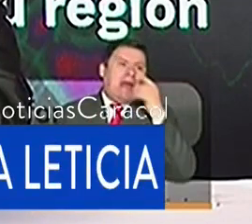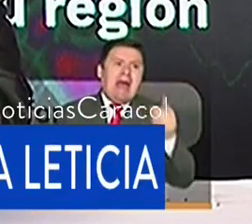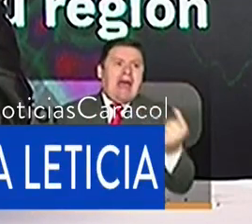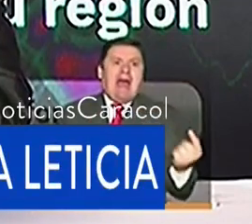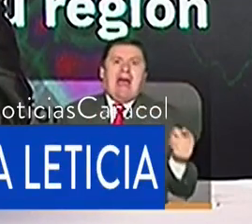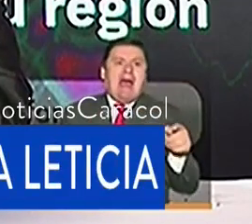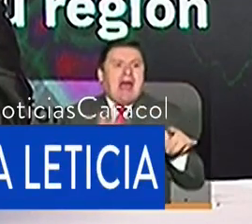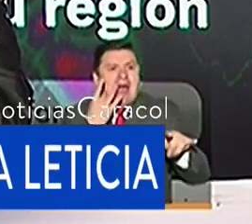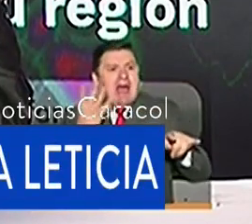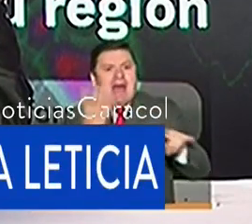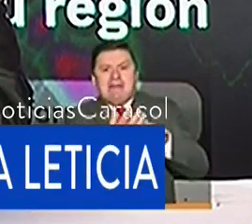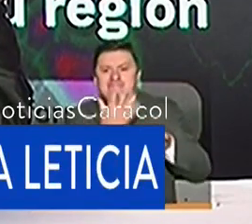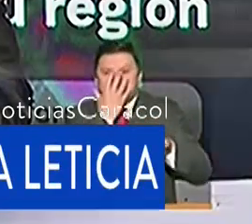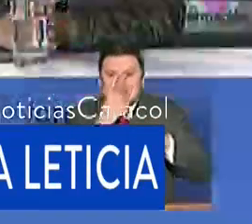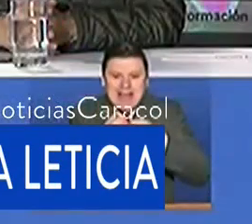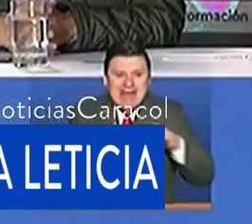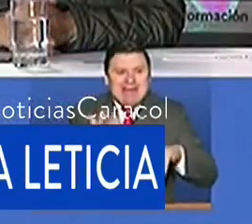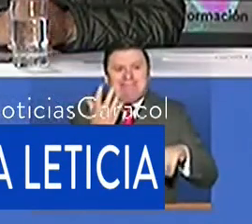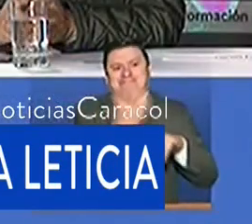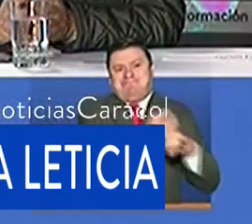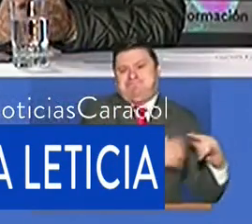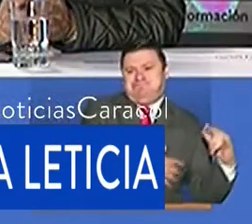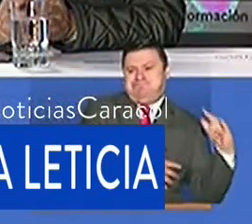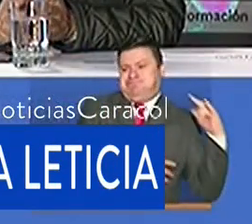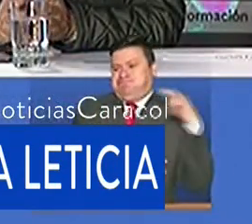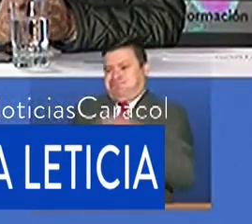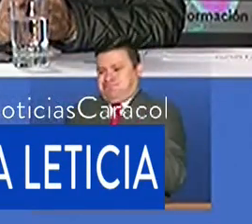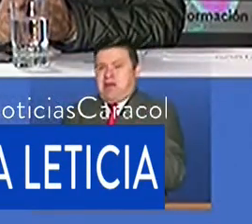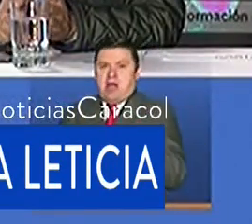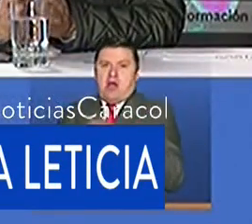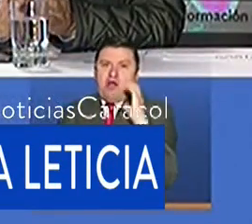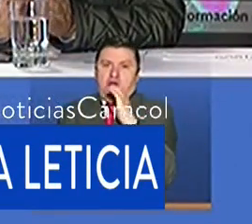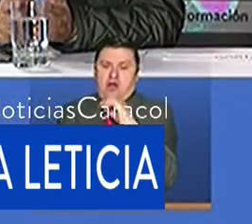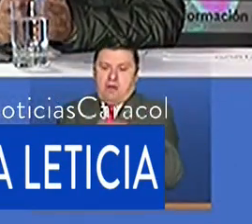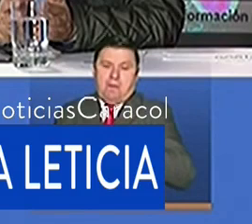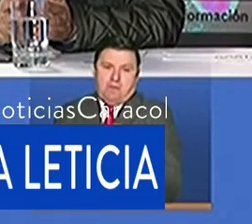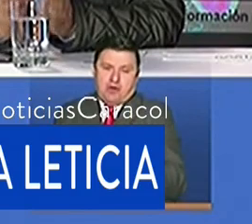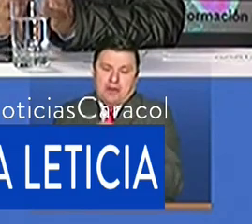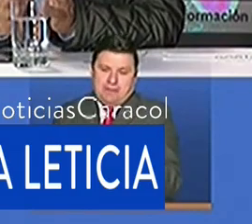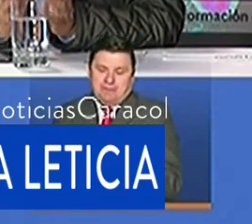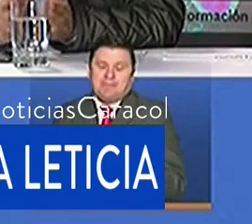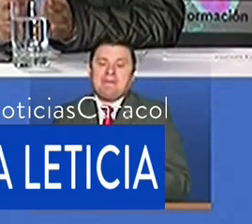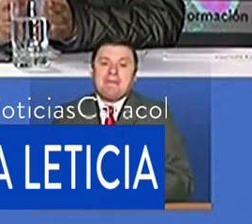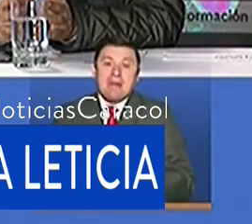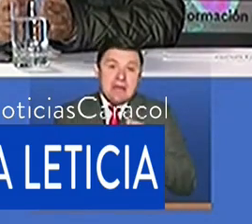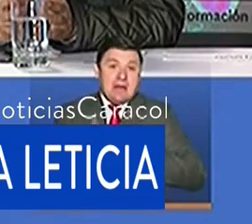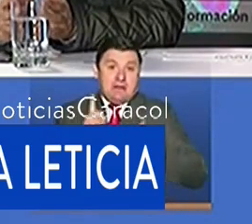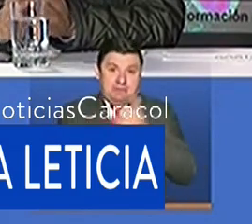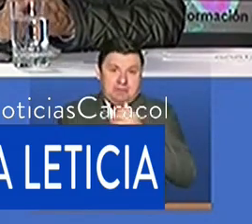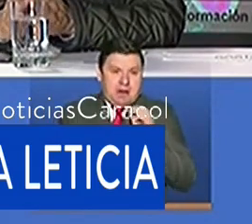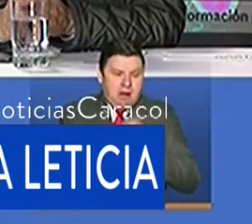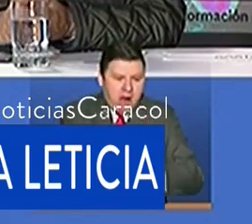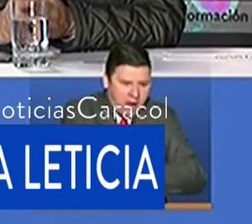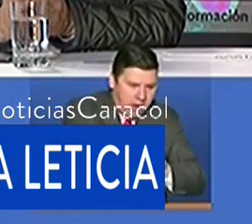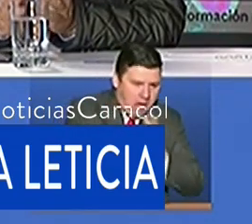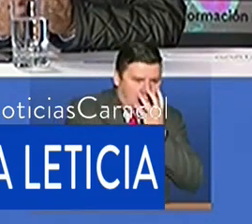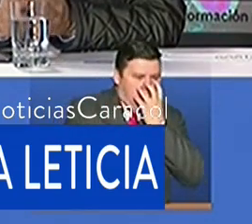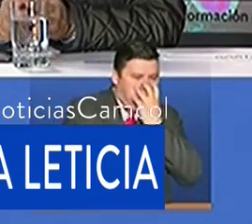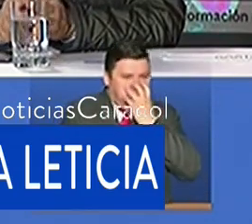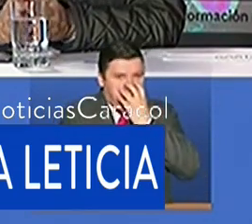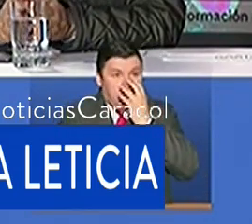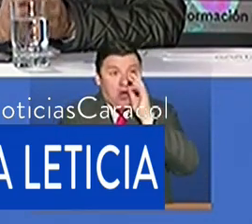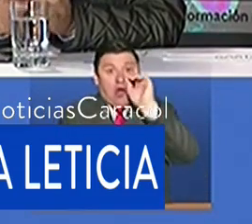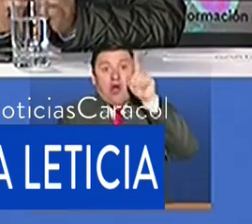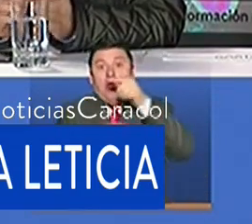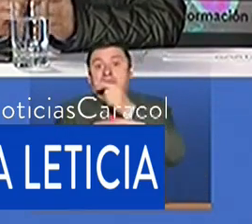la ciudad de Bogotá con el apoyo de la Fuerza Aérea. La buena noticia, presidente, es que ya logramos equilibrar la máquina y la